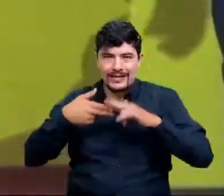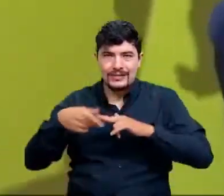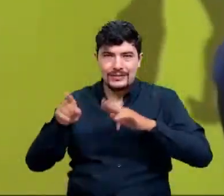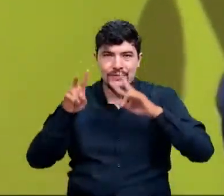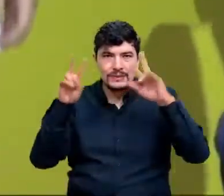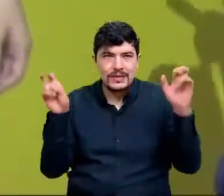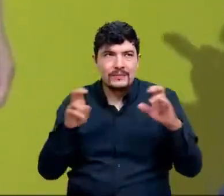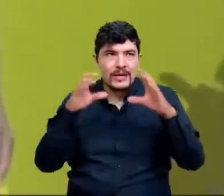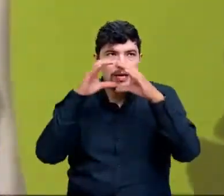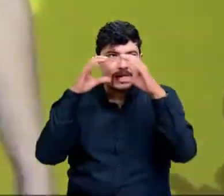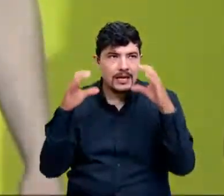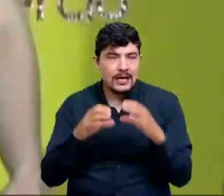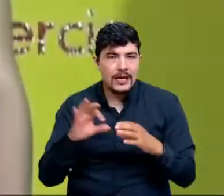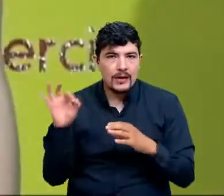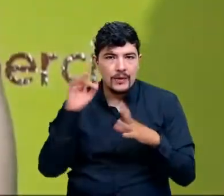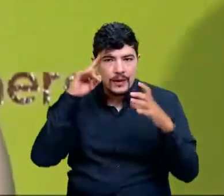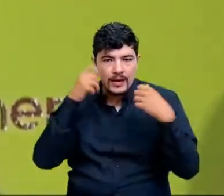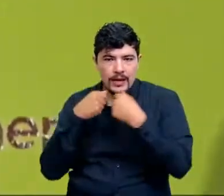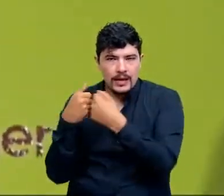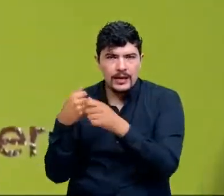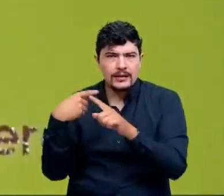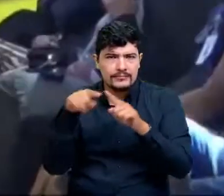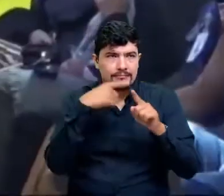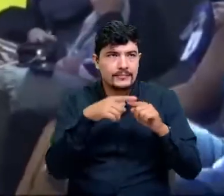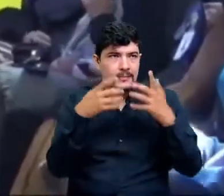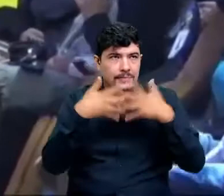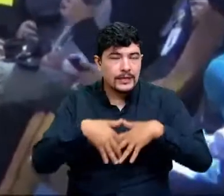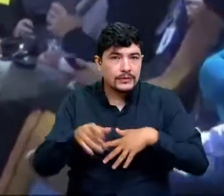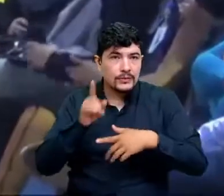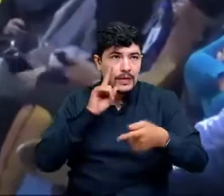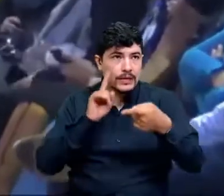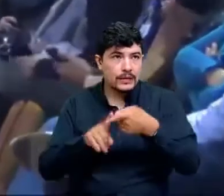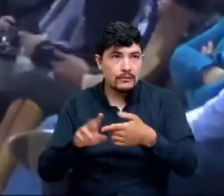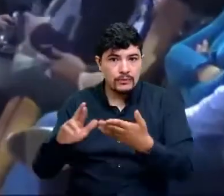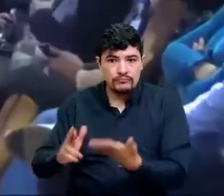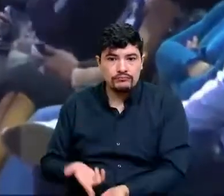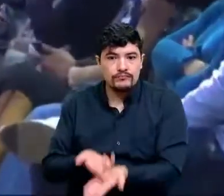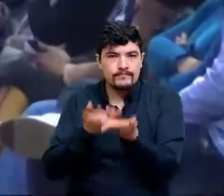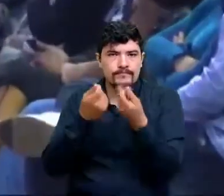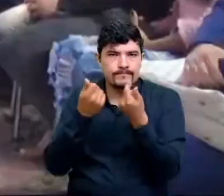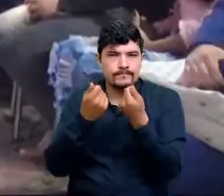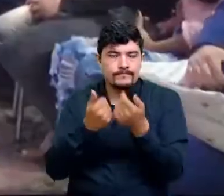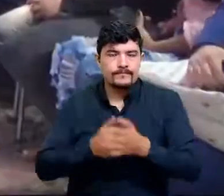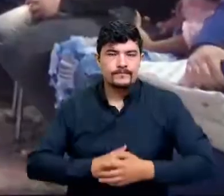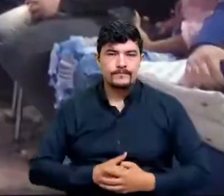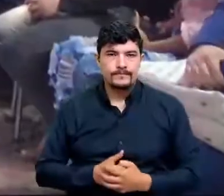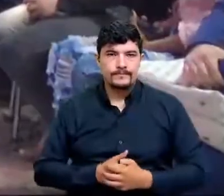cámara de comercio y su alianza con diferentes empresas con el fin de reactivar la economía